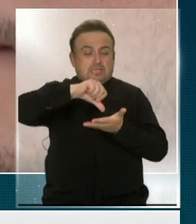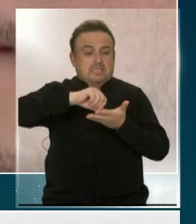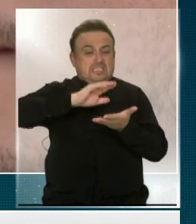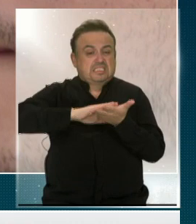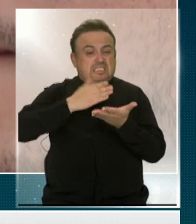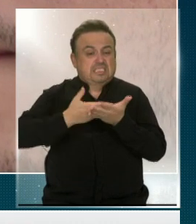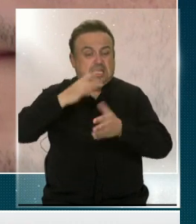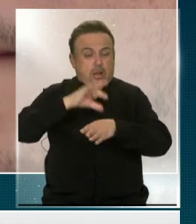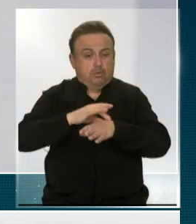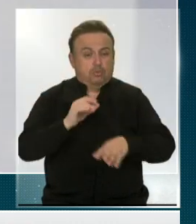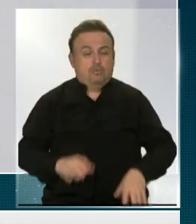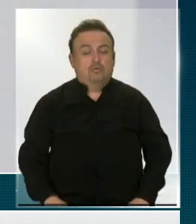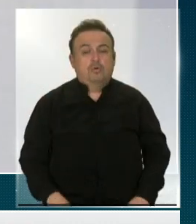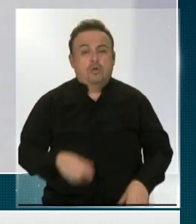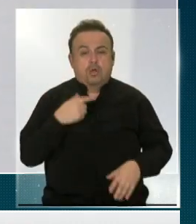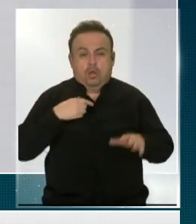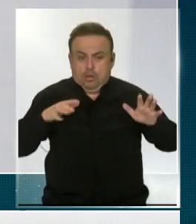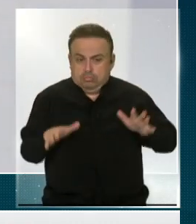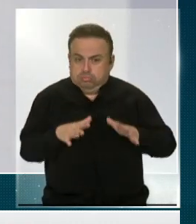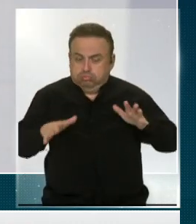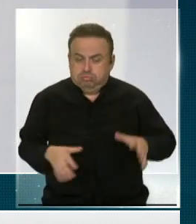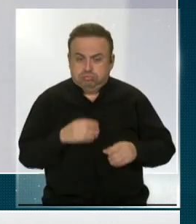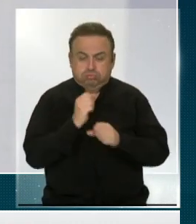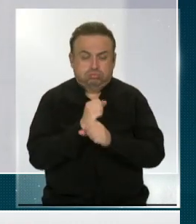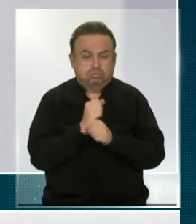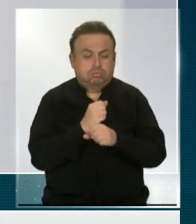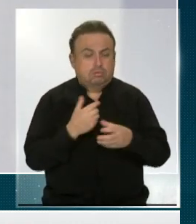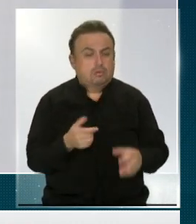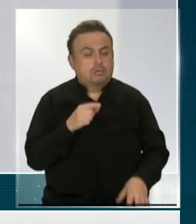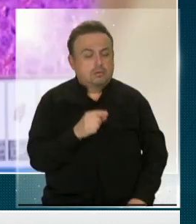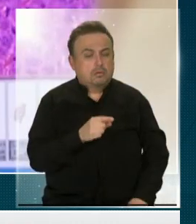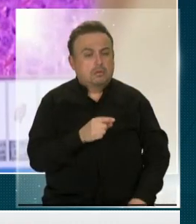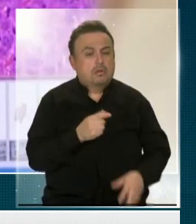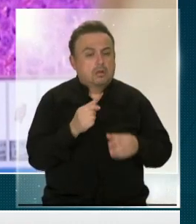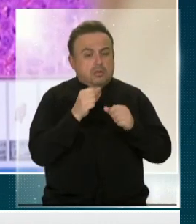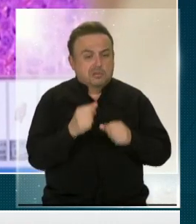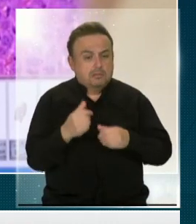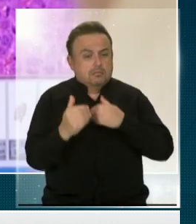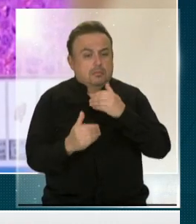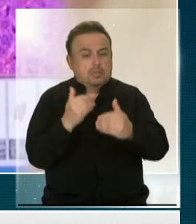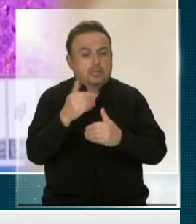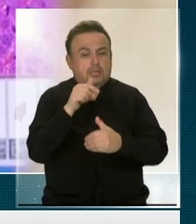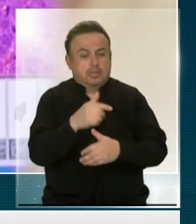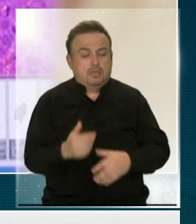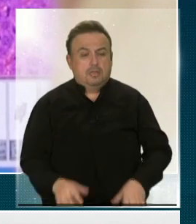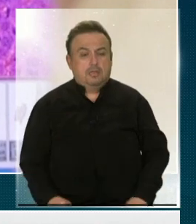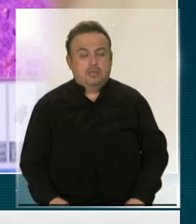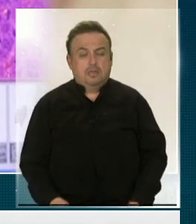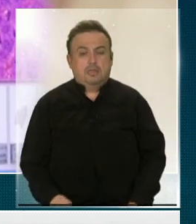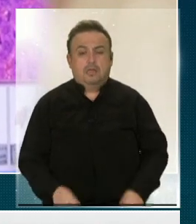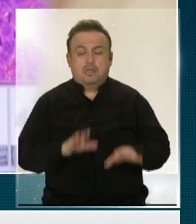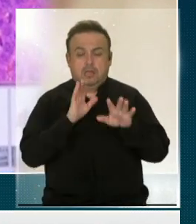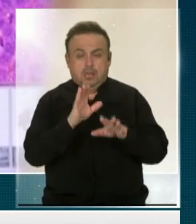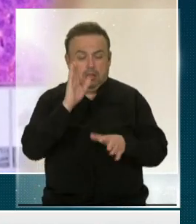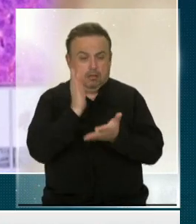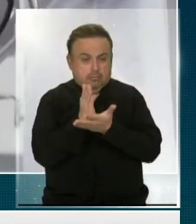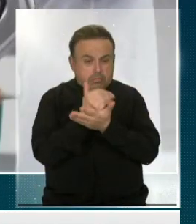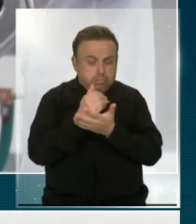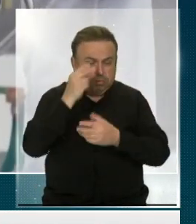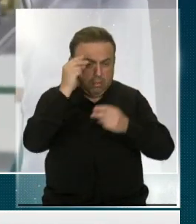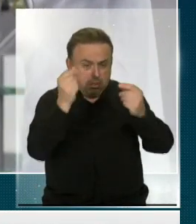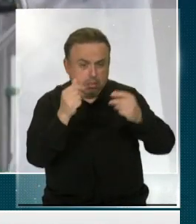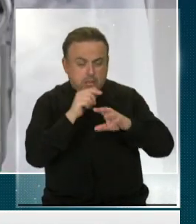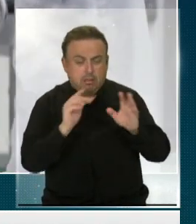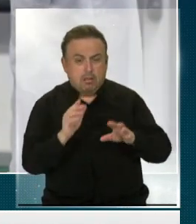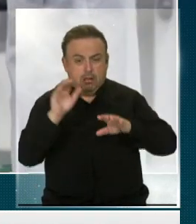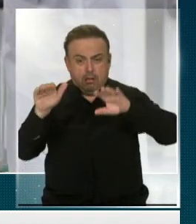salud y estamos trabajando fuertemente entonces para avanzar en ello ya hablé las estrategias específicas de